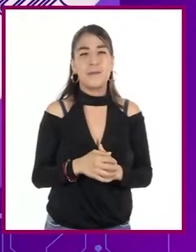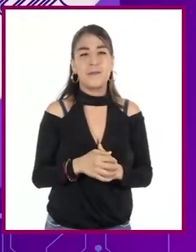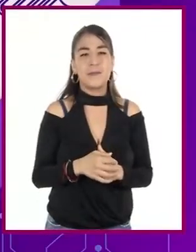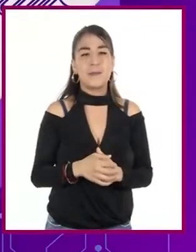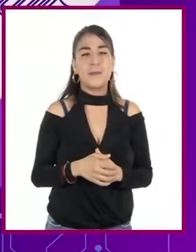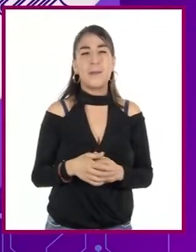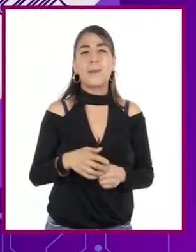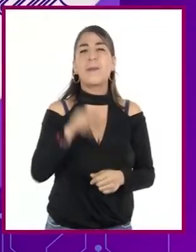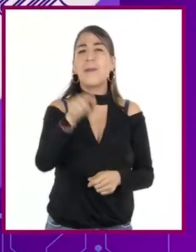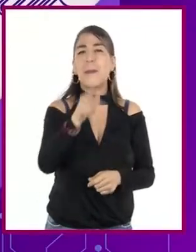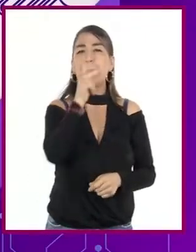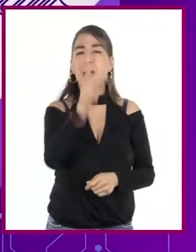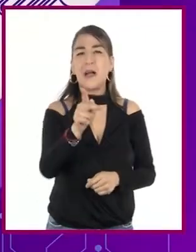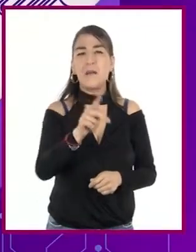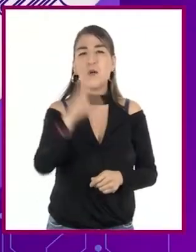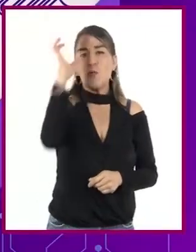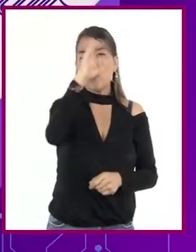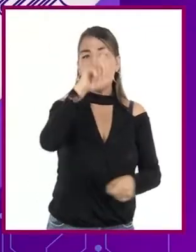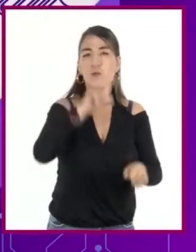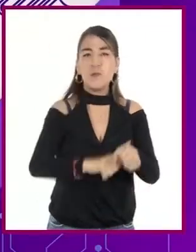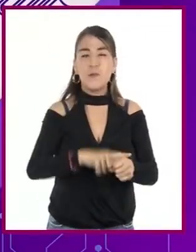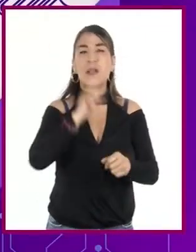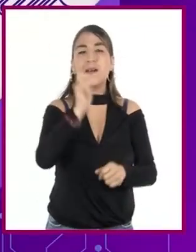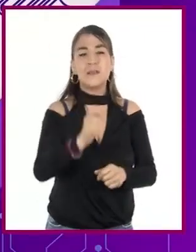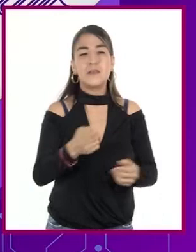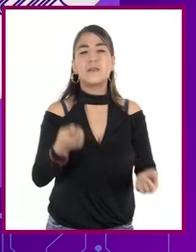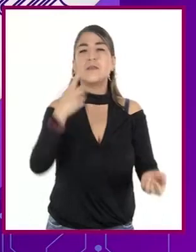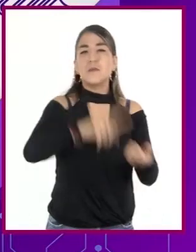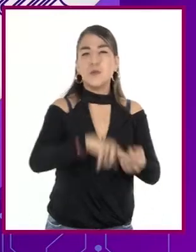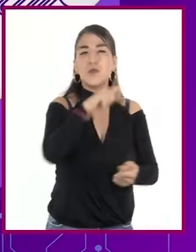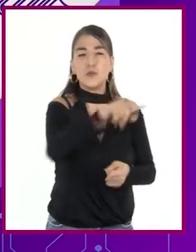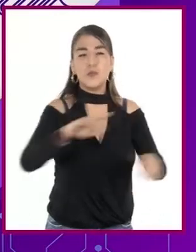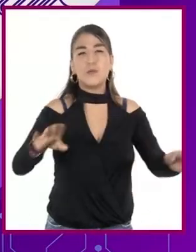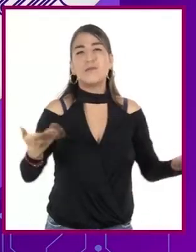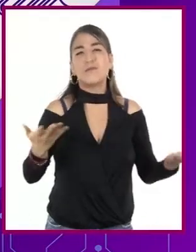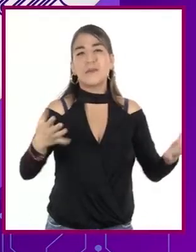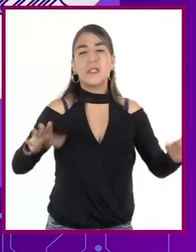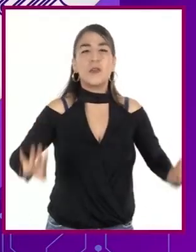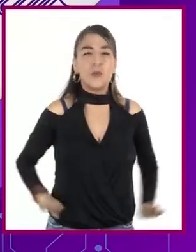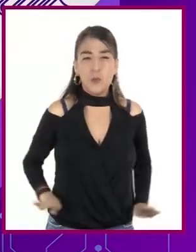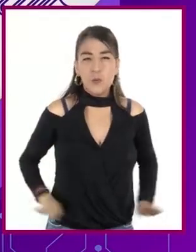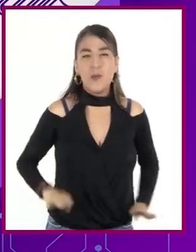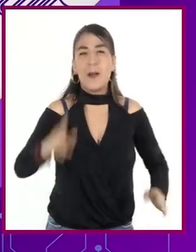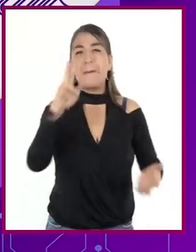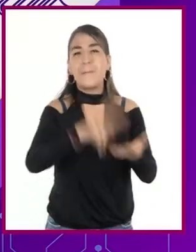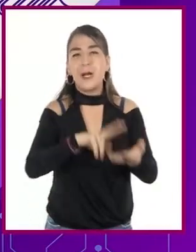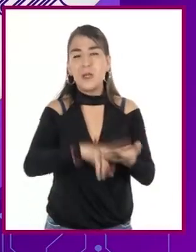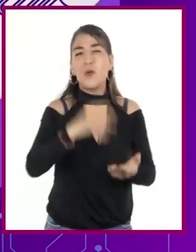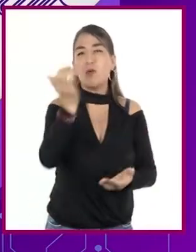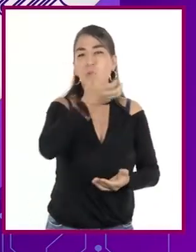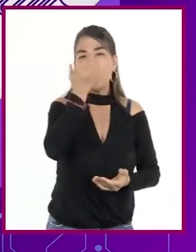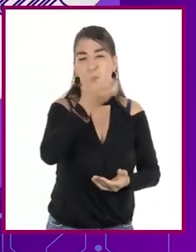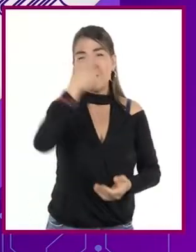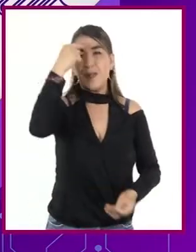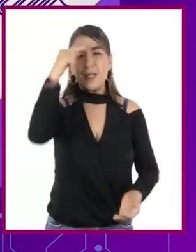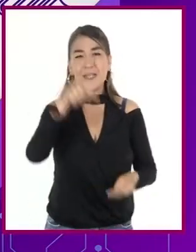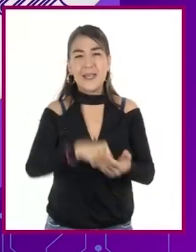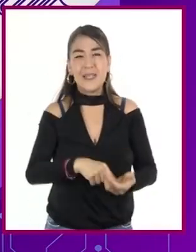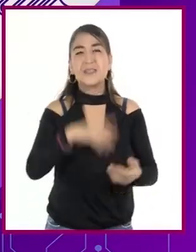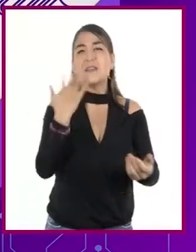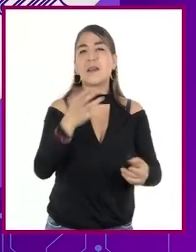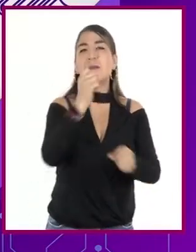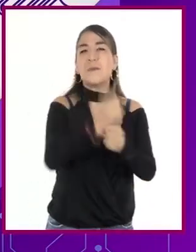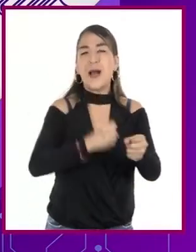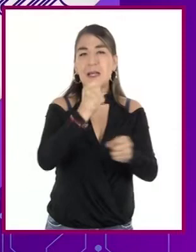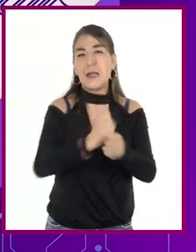El término cultura se refiere al conjunto de actitudes, valores, costumbres, creencias y prácticas